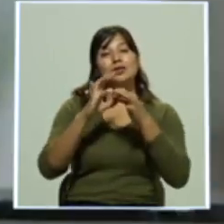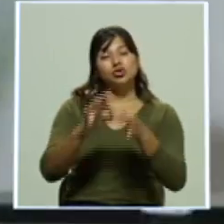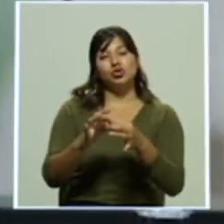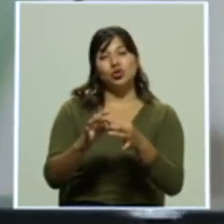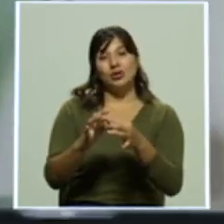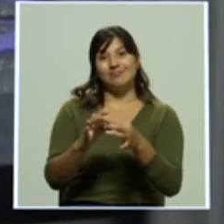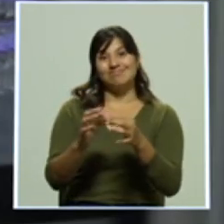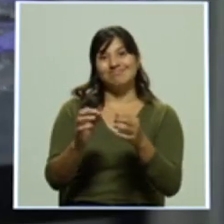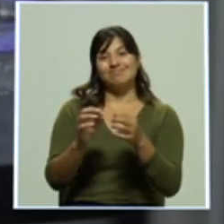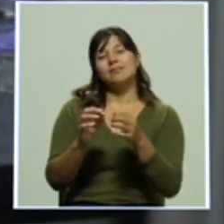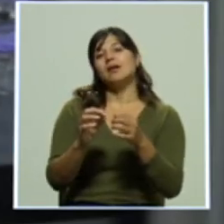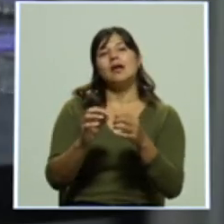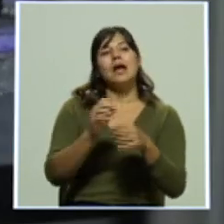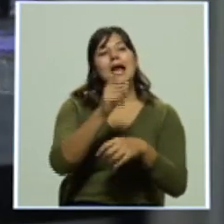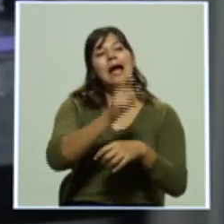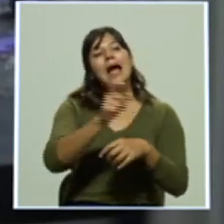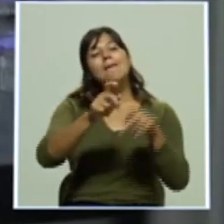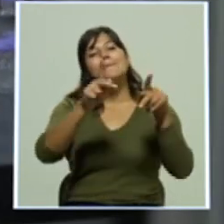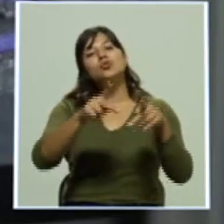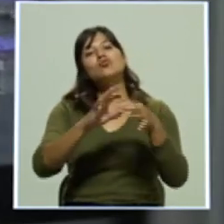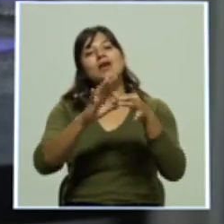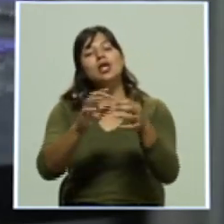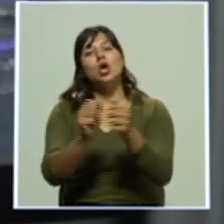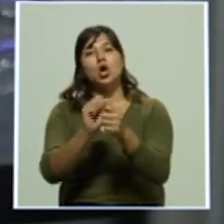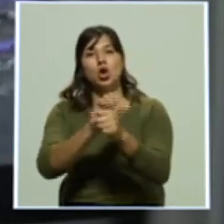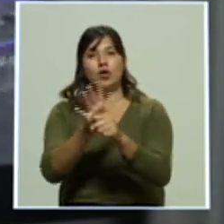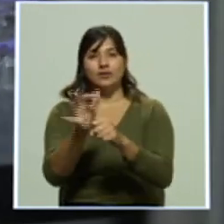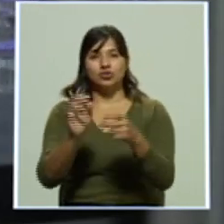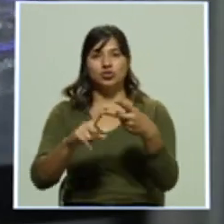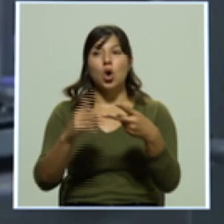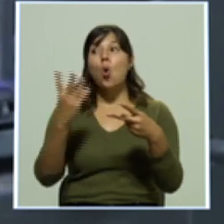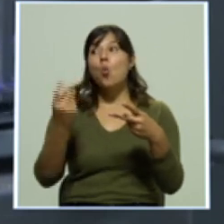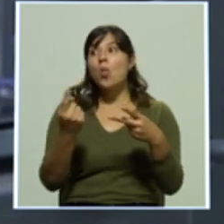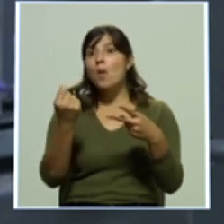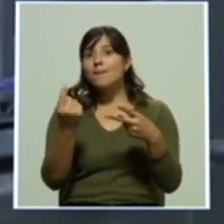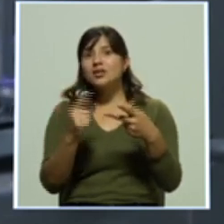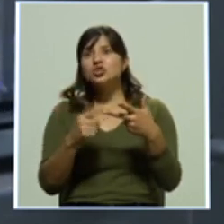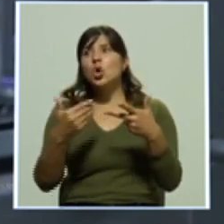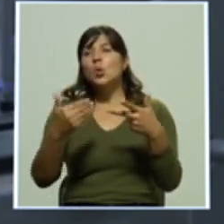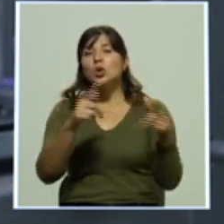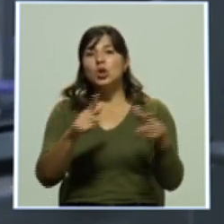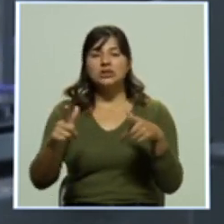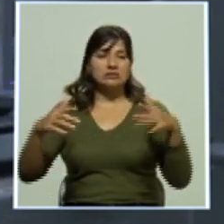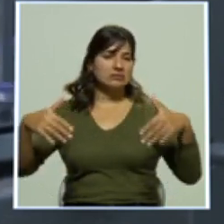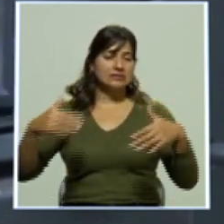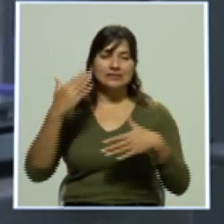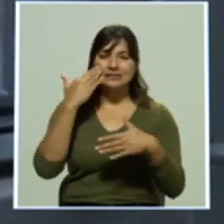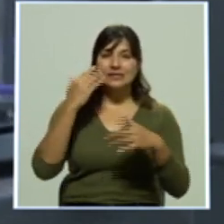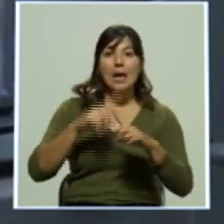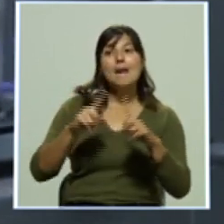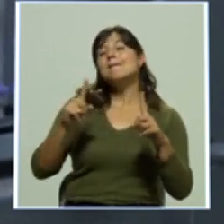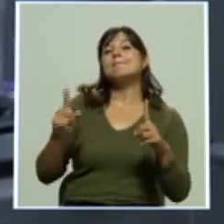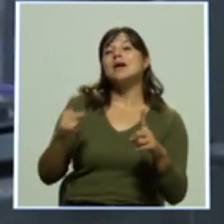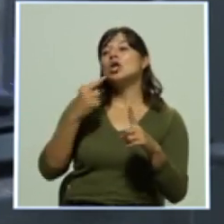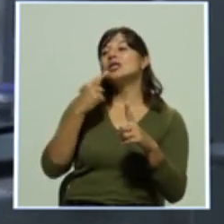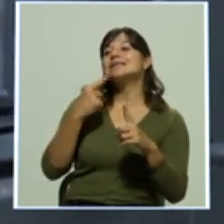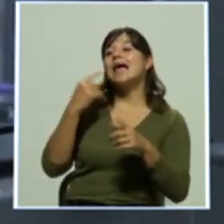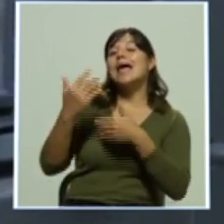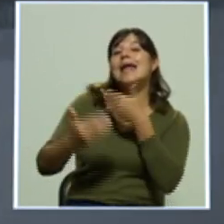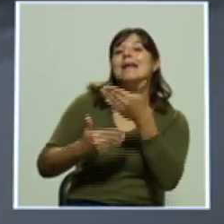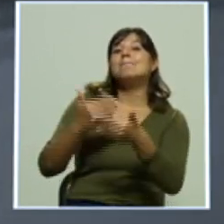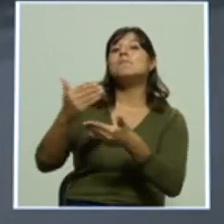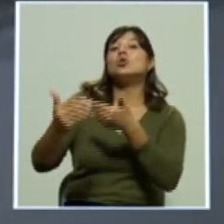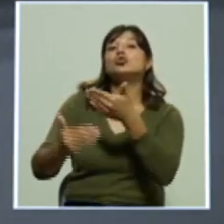su precio, o más importante aún, cuándo estará lista. Sin embargo, en las últimas semanas se ha mencionado que la cadena de frío y el enfriamiento